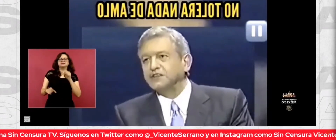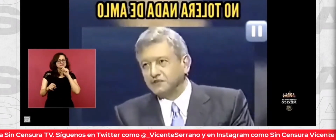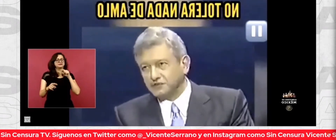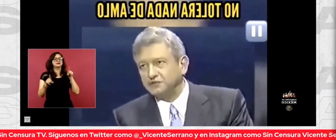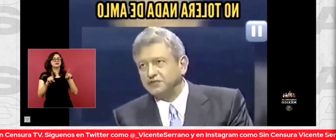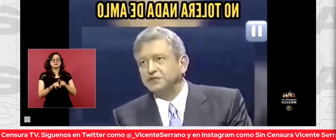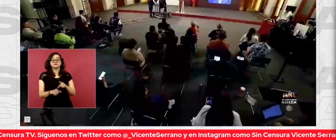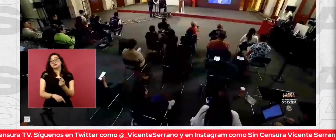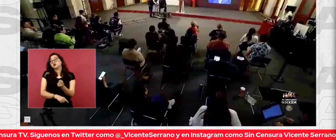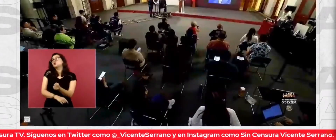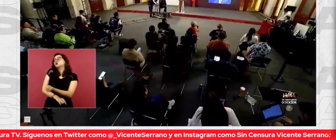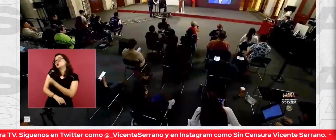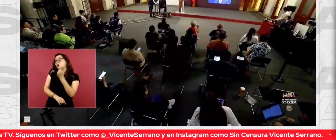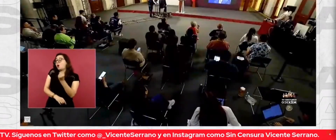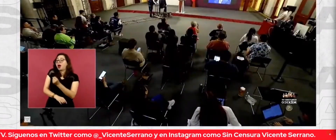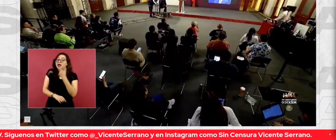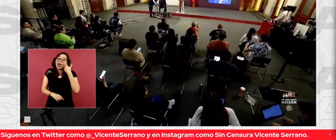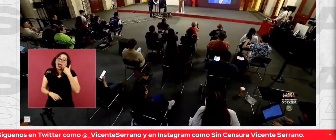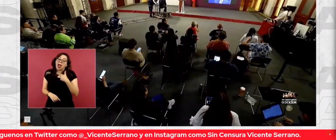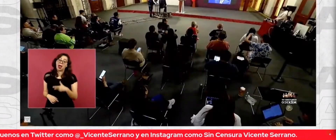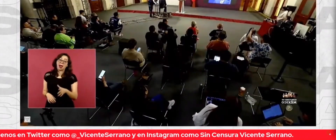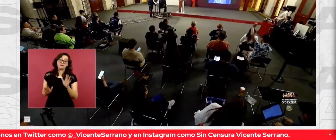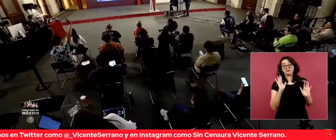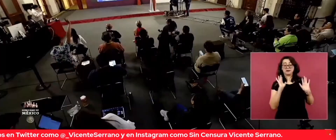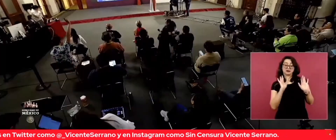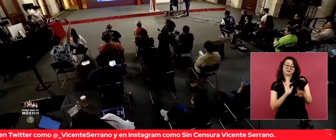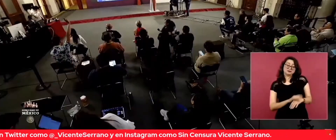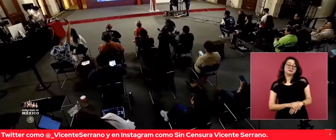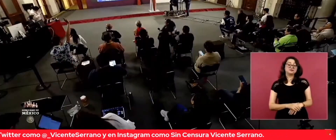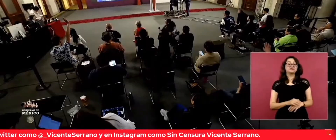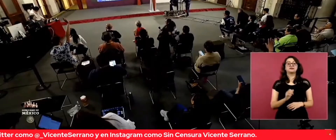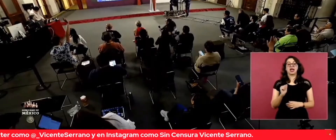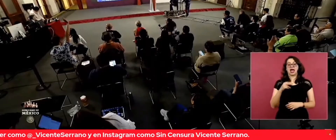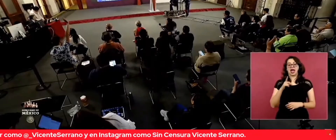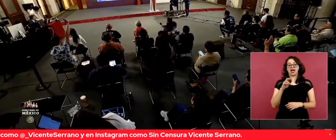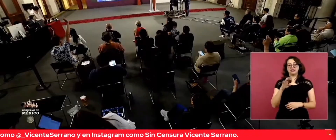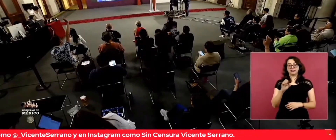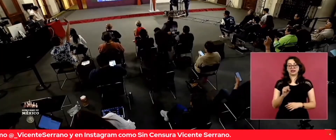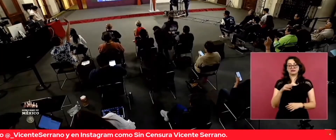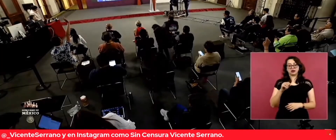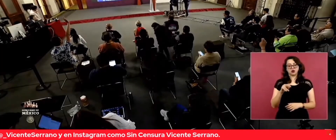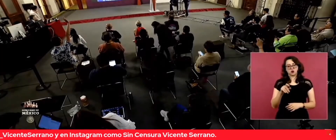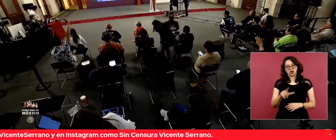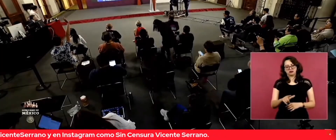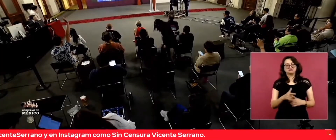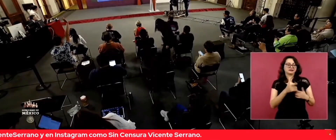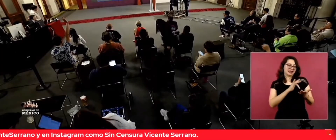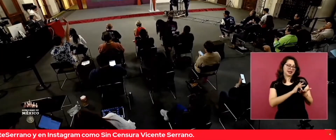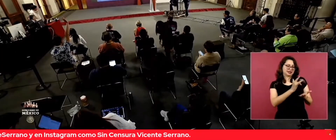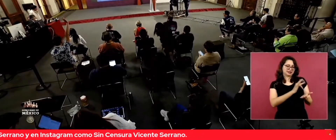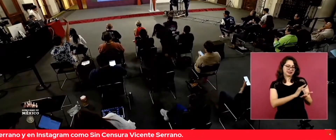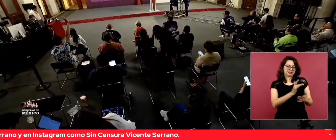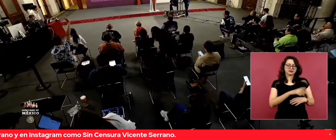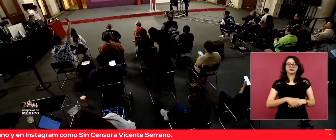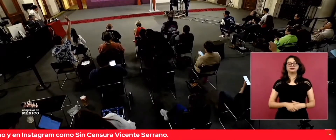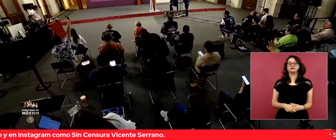Andrés Manuel. Muchas gracias. Muchas gracias. Muchísimas gracias a Andrés Manuel López Obrador. Nosotros vamos a hacer una pausa y...